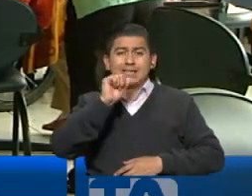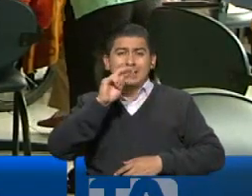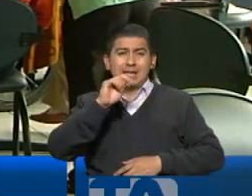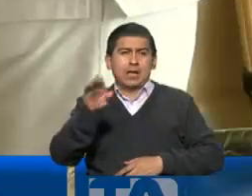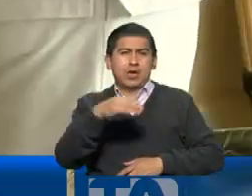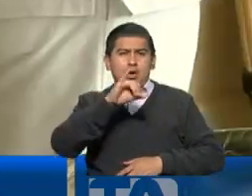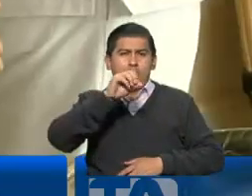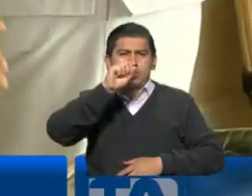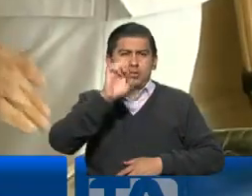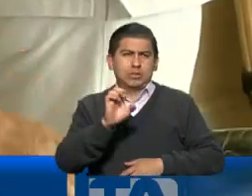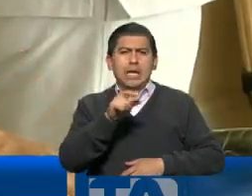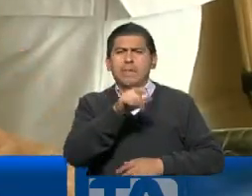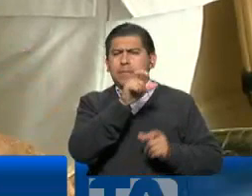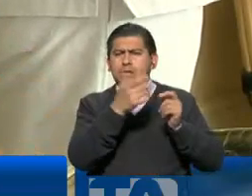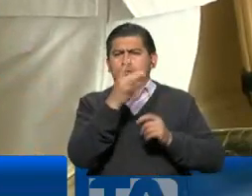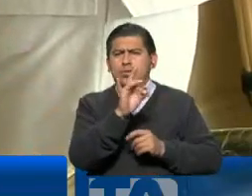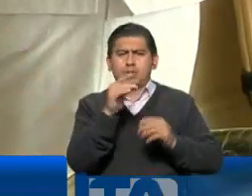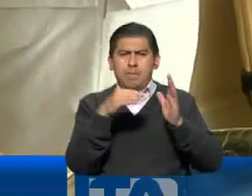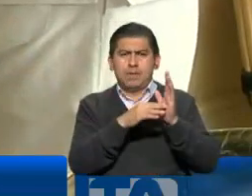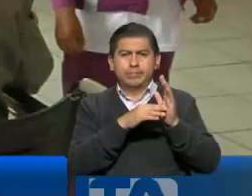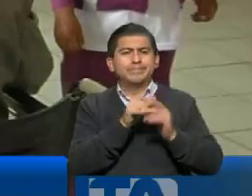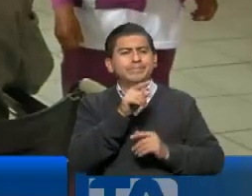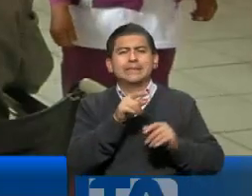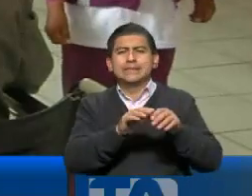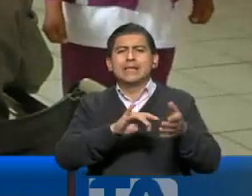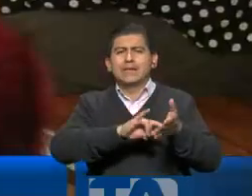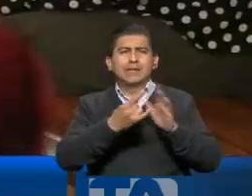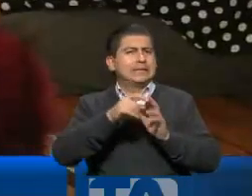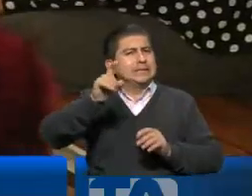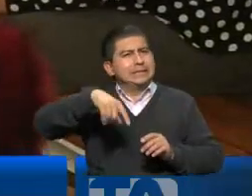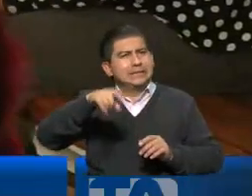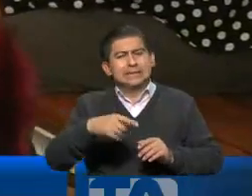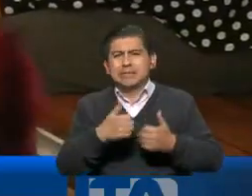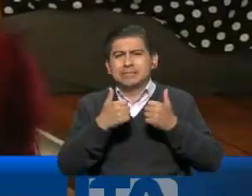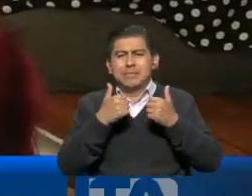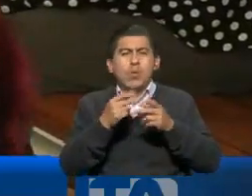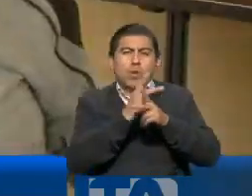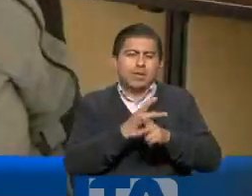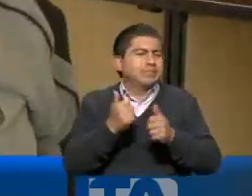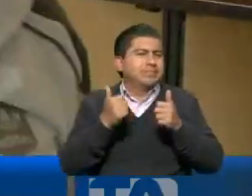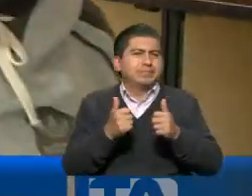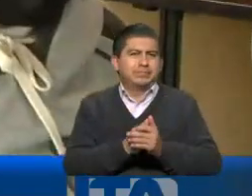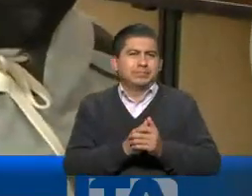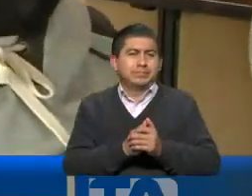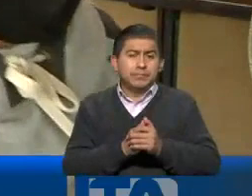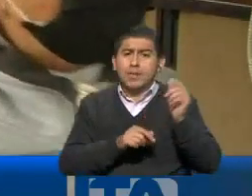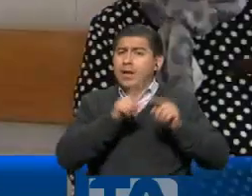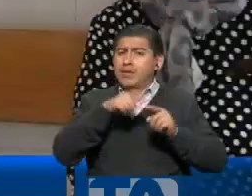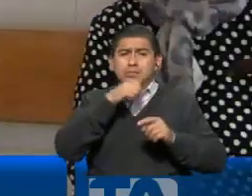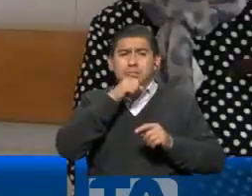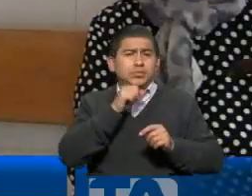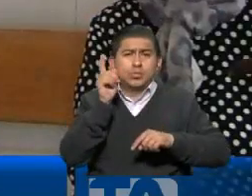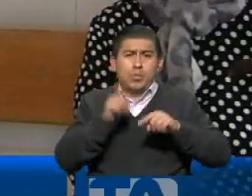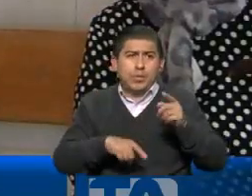trabaja con más de 18.000 personas, la asistencia tecnológica es importante para que puedan acceder a esta página. Aunque a lo largo